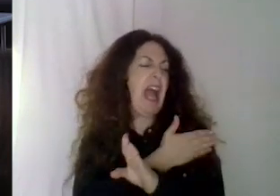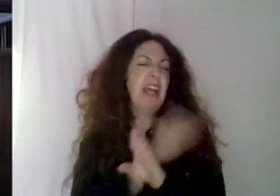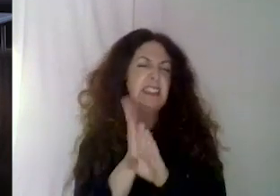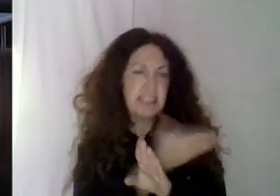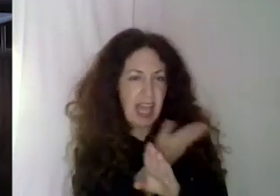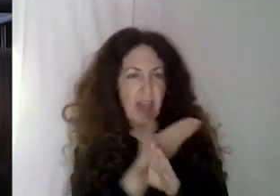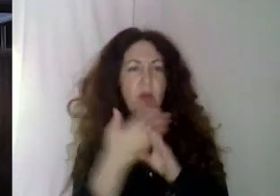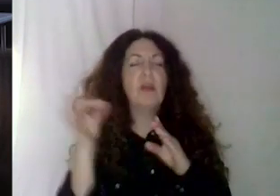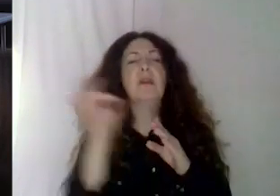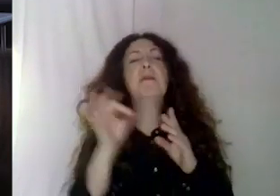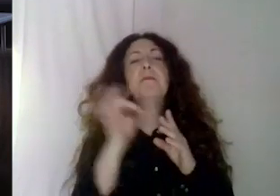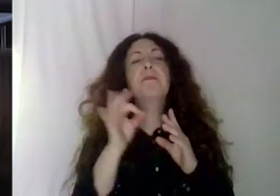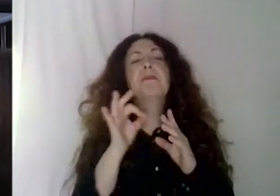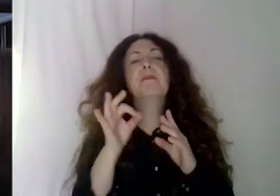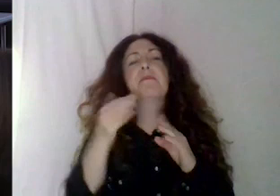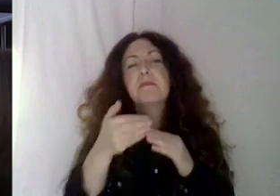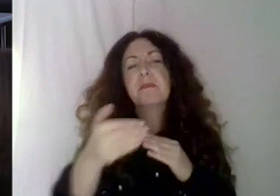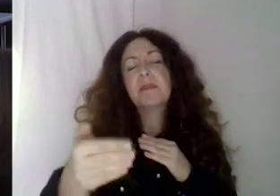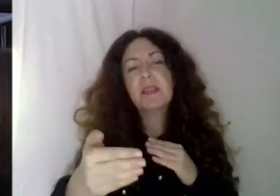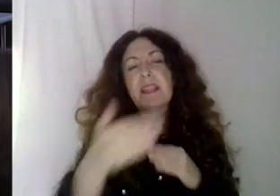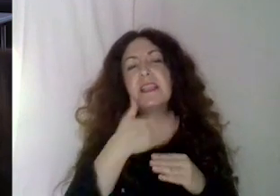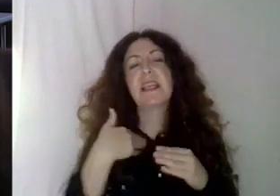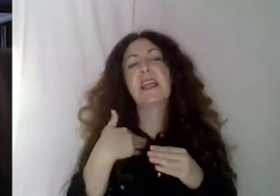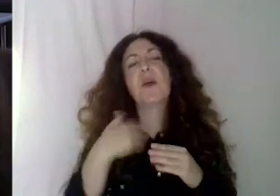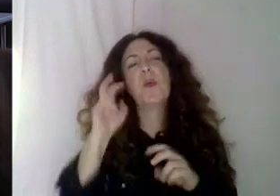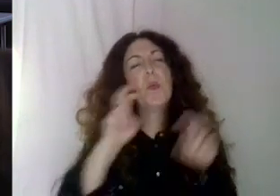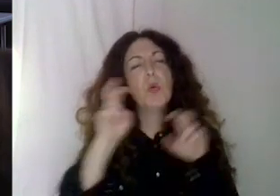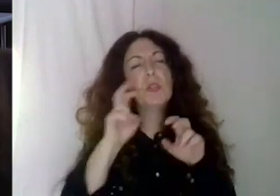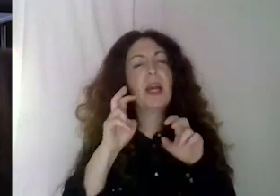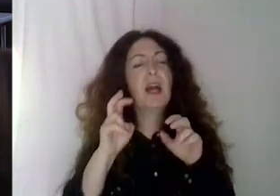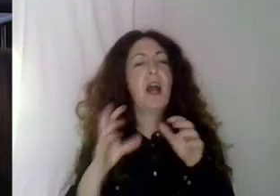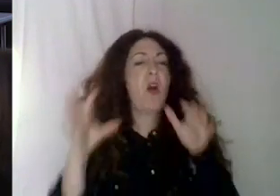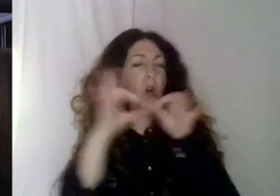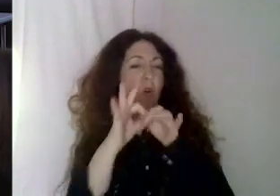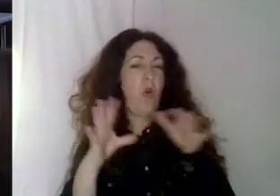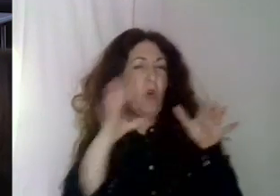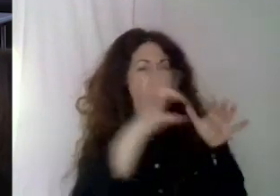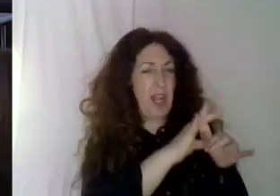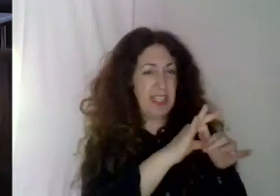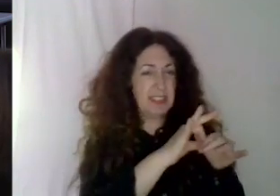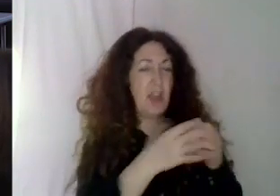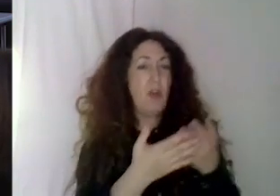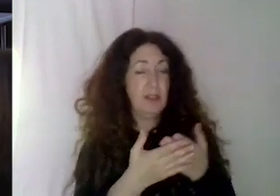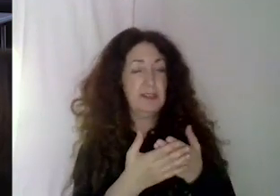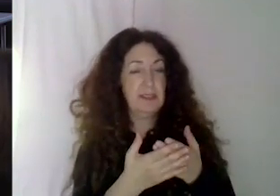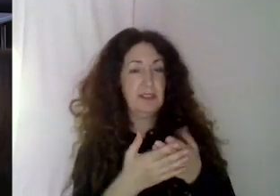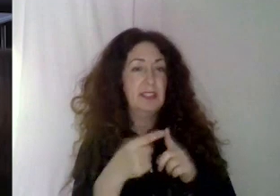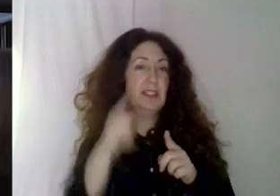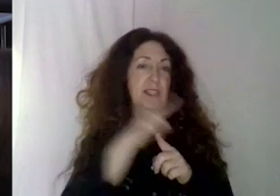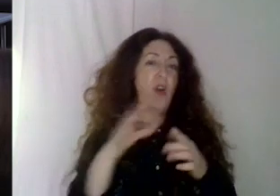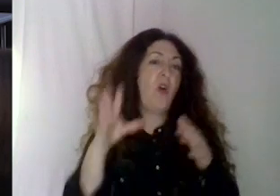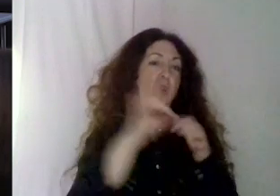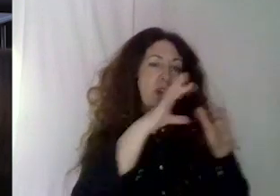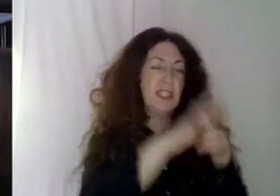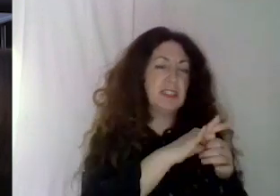equilibrio, de las posibilidades de establecer conexiones entre lo que llamamos lo